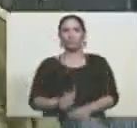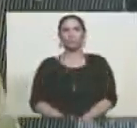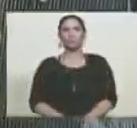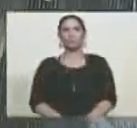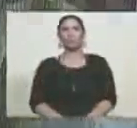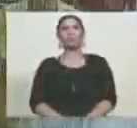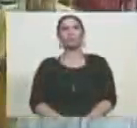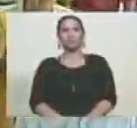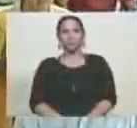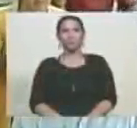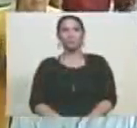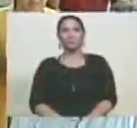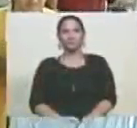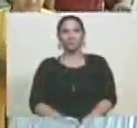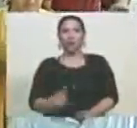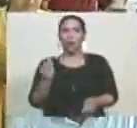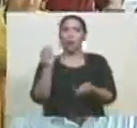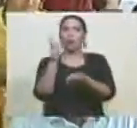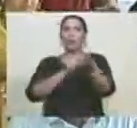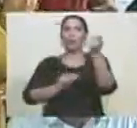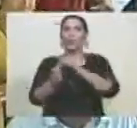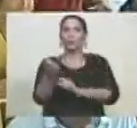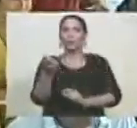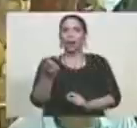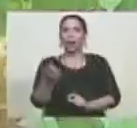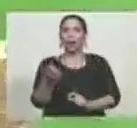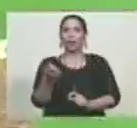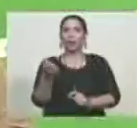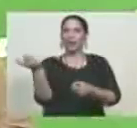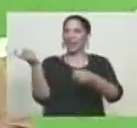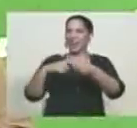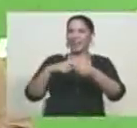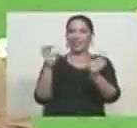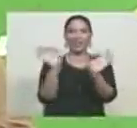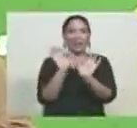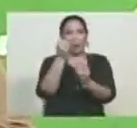Está cruzado, pues. Ese no le entra ni coquito.